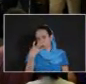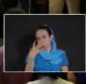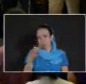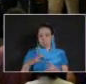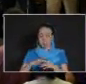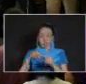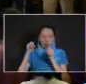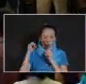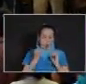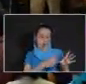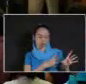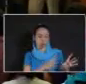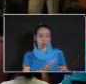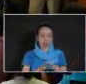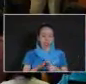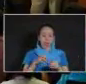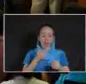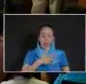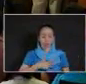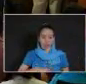de odio, de amargura,